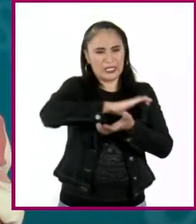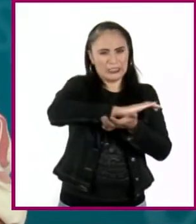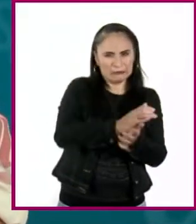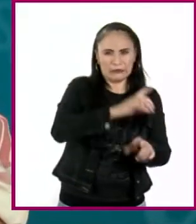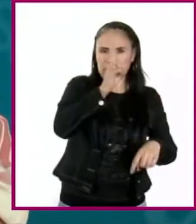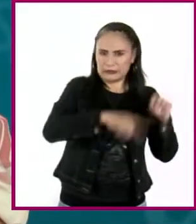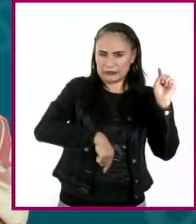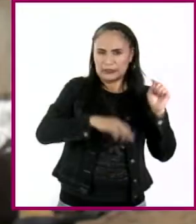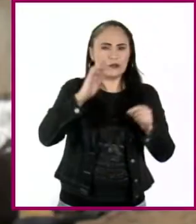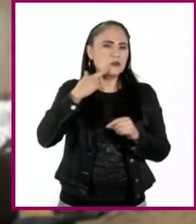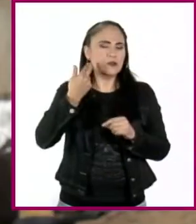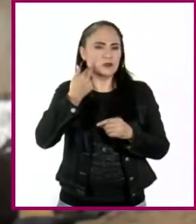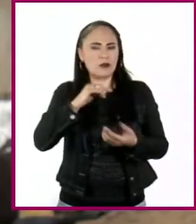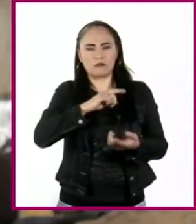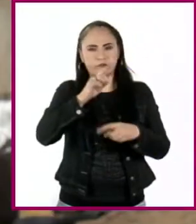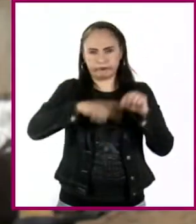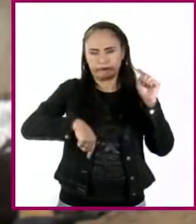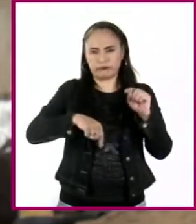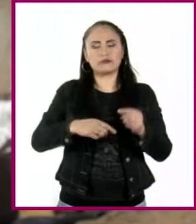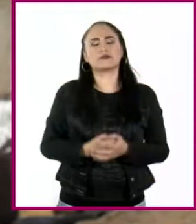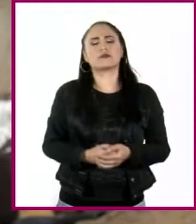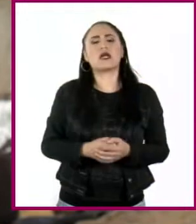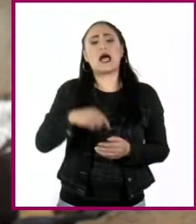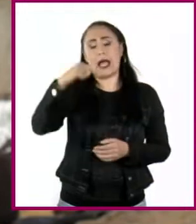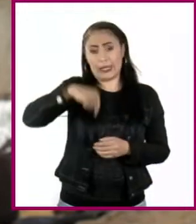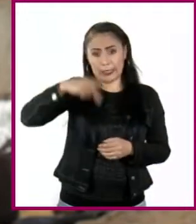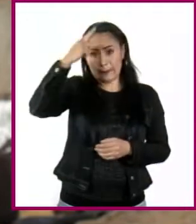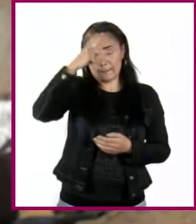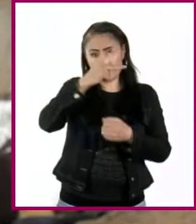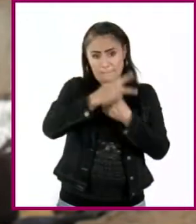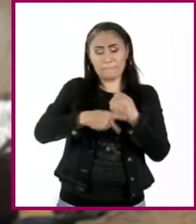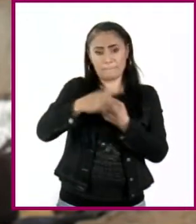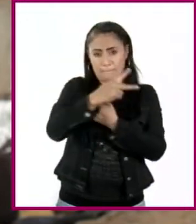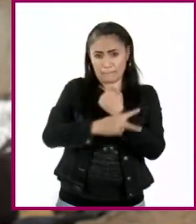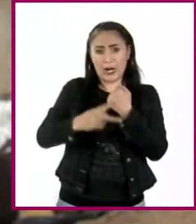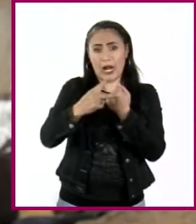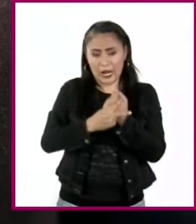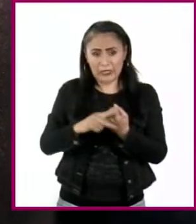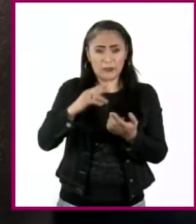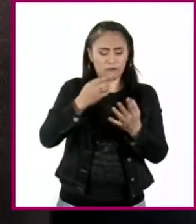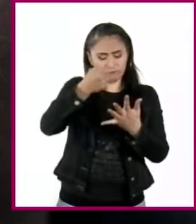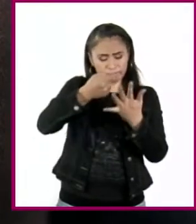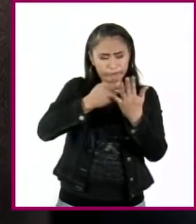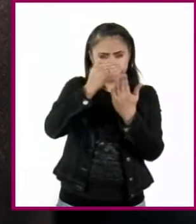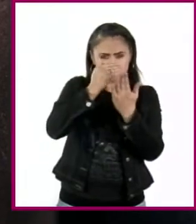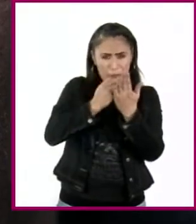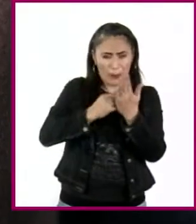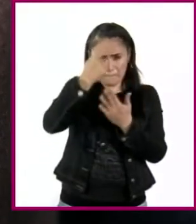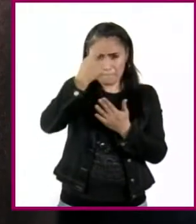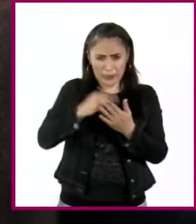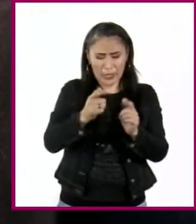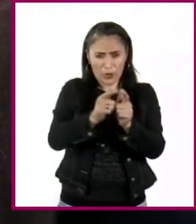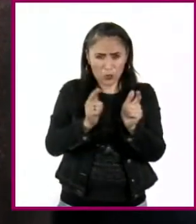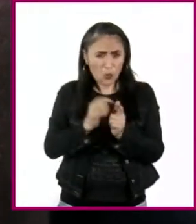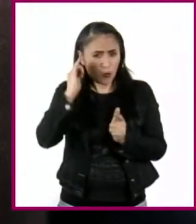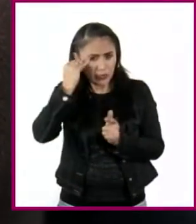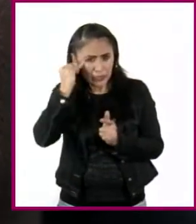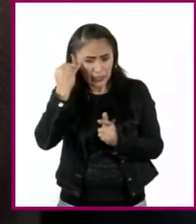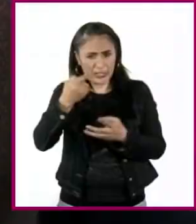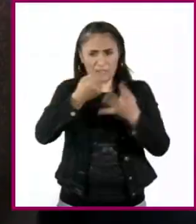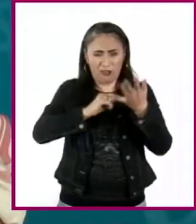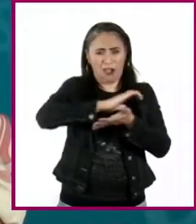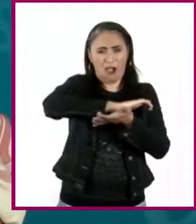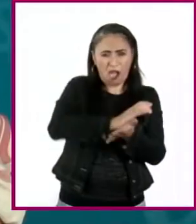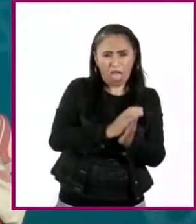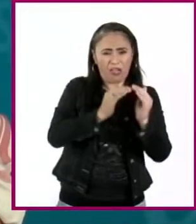se señala que en nuestro país no hay suficientes medidas para contrarrestar la histórica y estructural discriminación hacia pueblos indígenas y